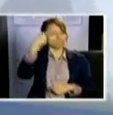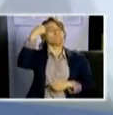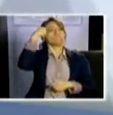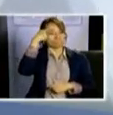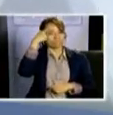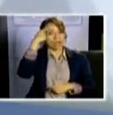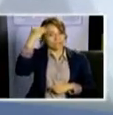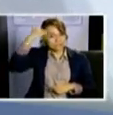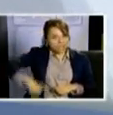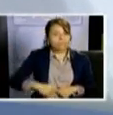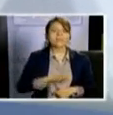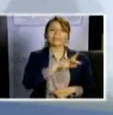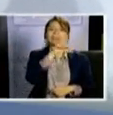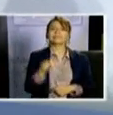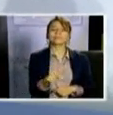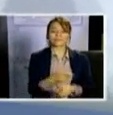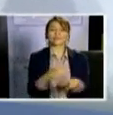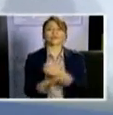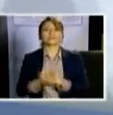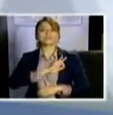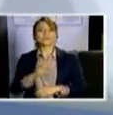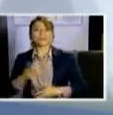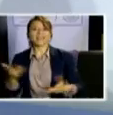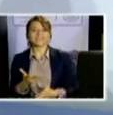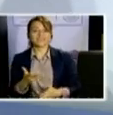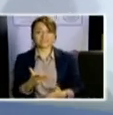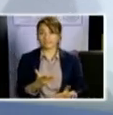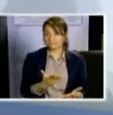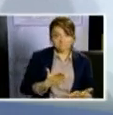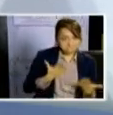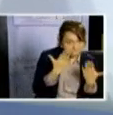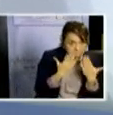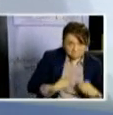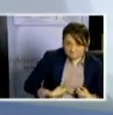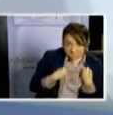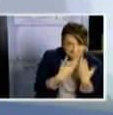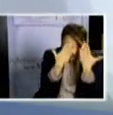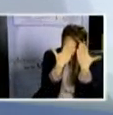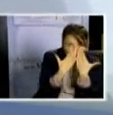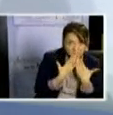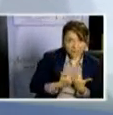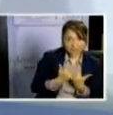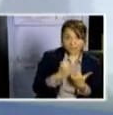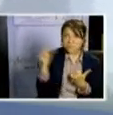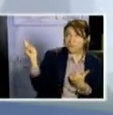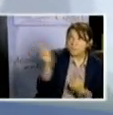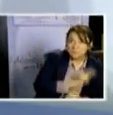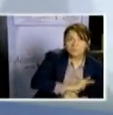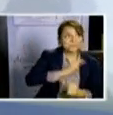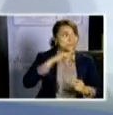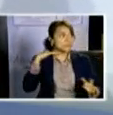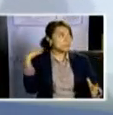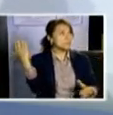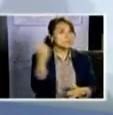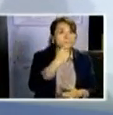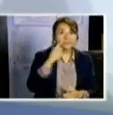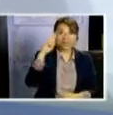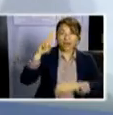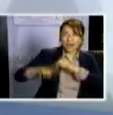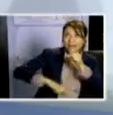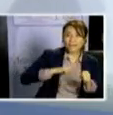hacer. Porque sin vida no hay economía, ni hay edificios, ni hay infraestructura, ni hay